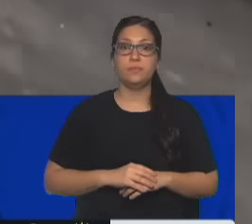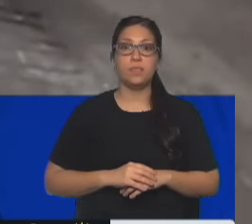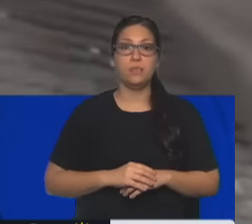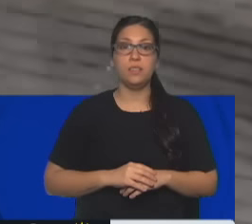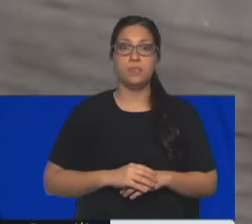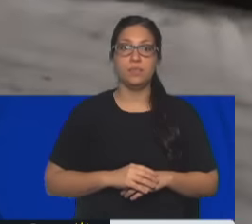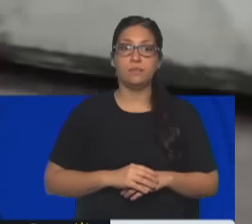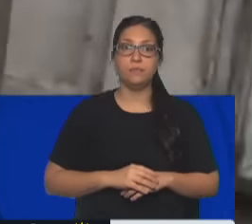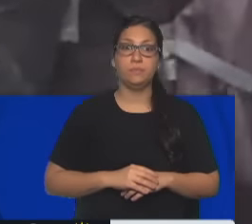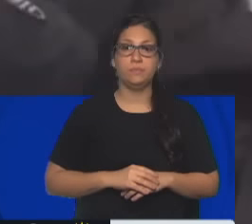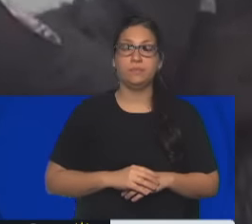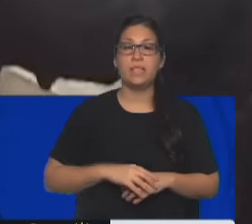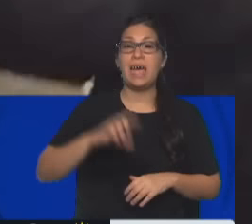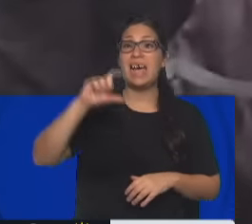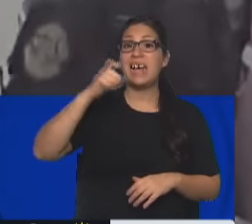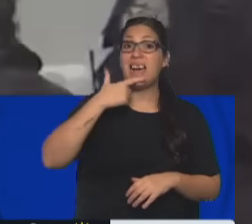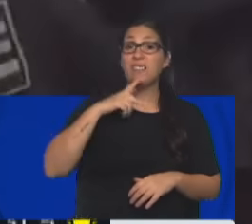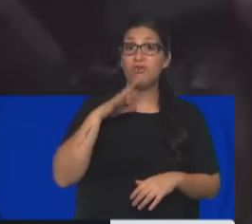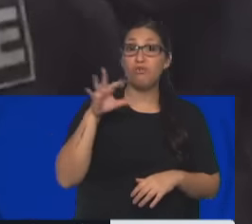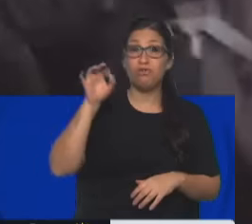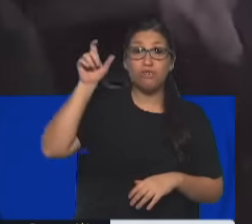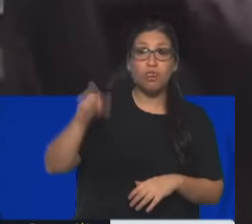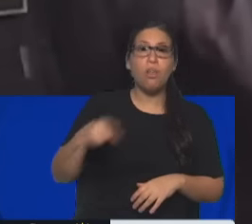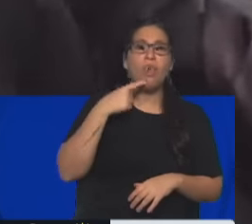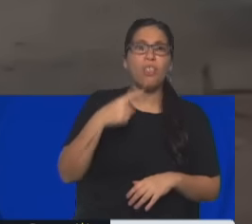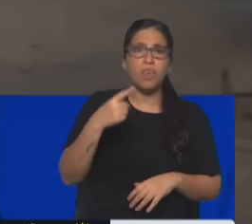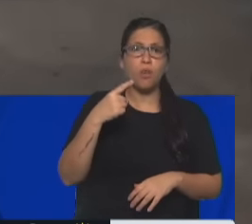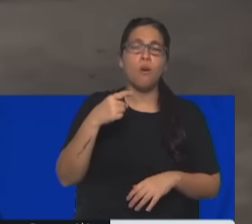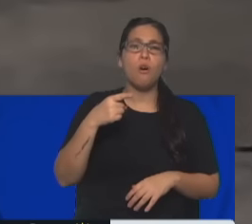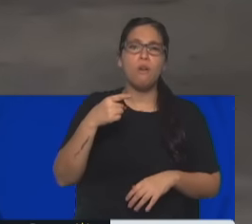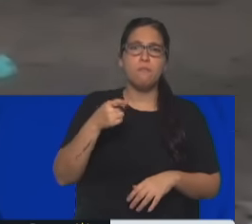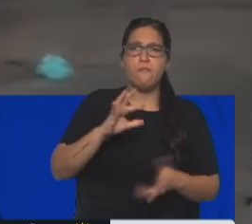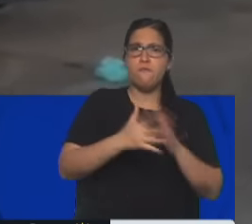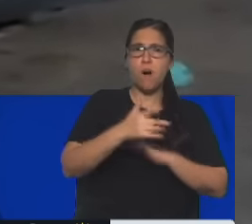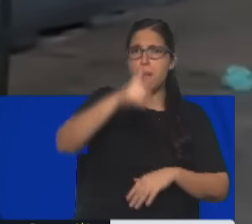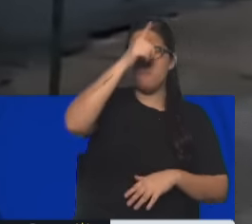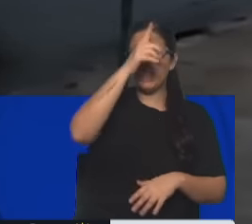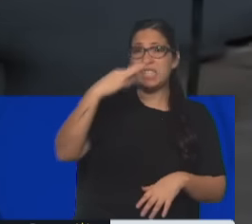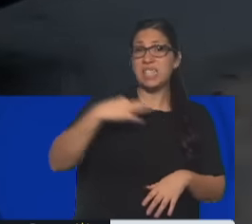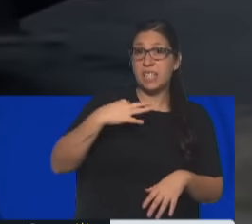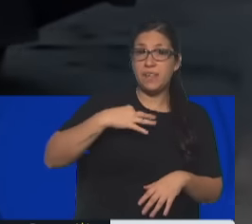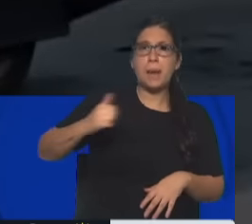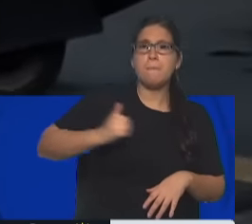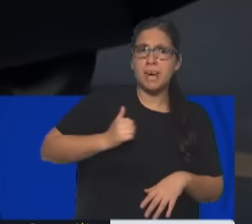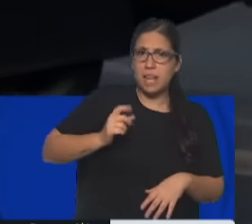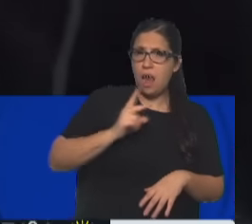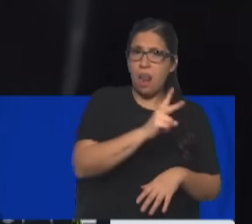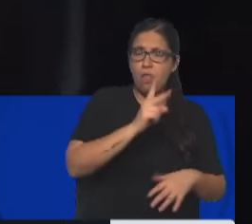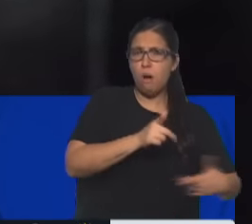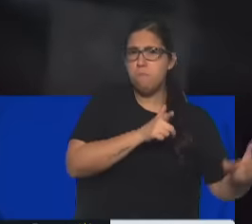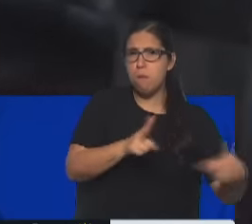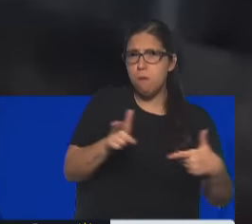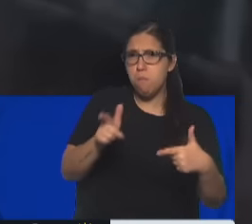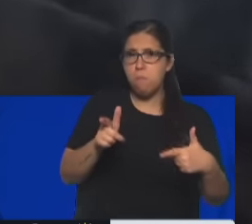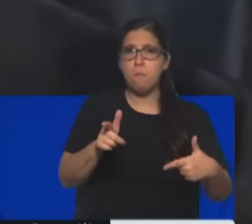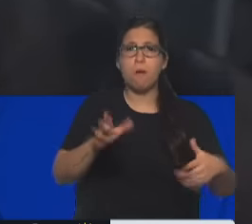El gobernador Cláudio Castro calificó la ofensiva en la que se empleó tanto a la policía civil como a la militar del Estado, incluyendo a su cuerpo